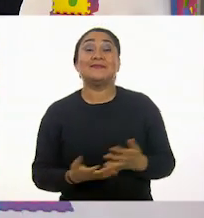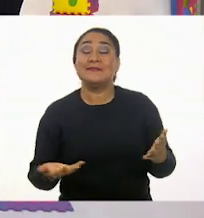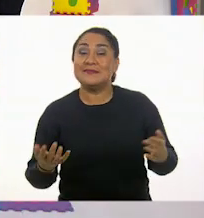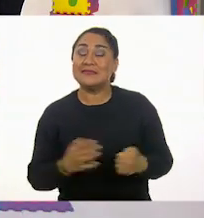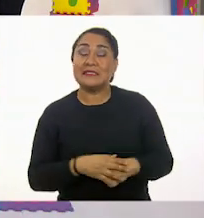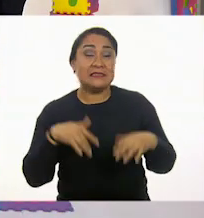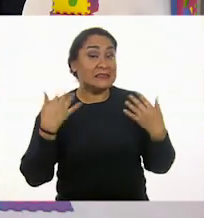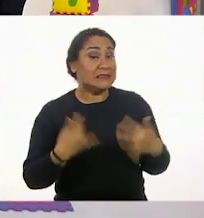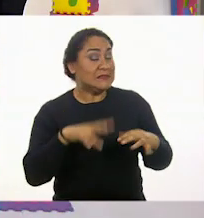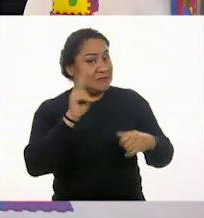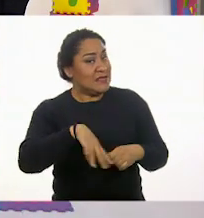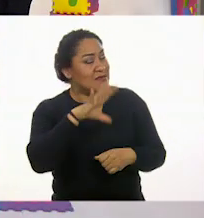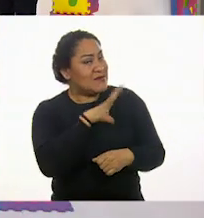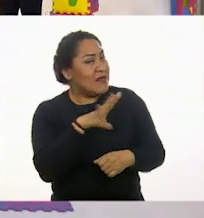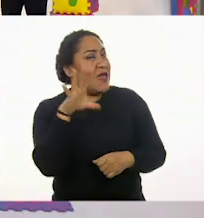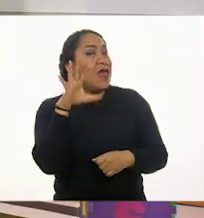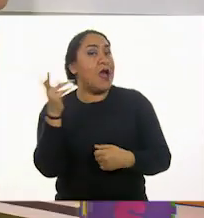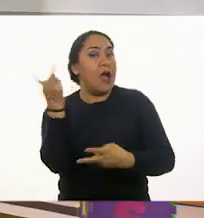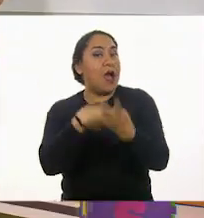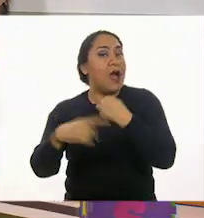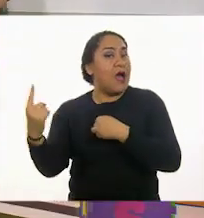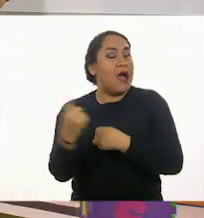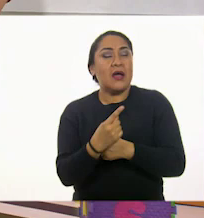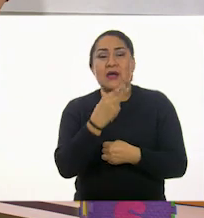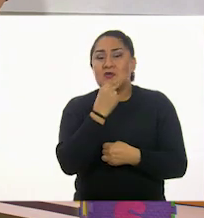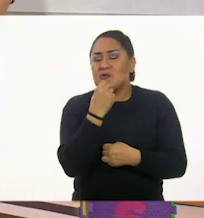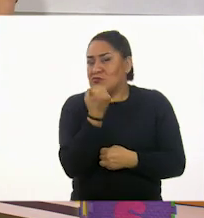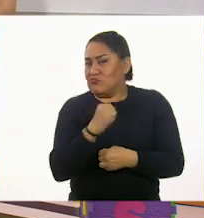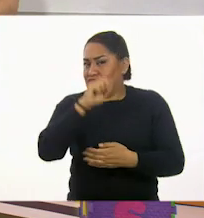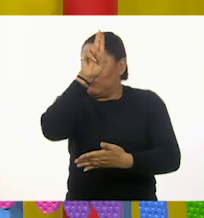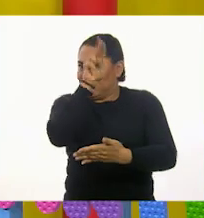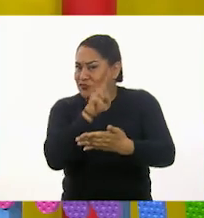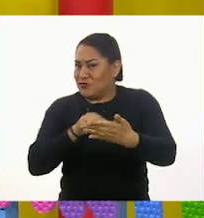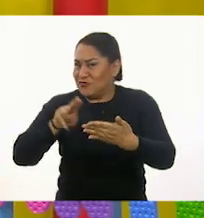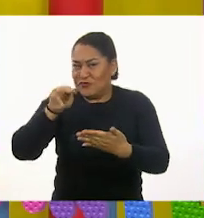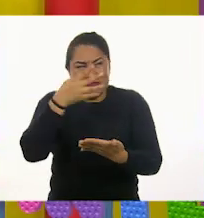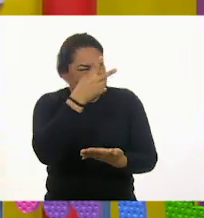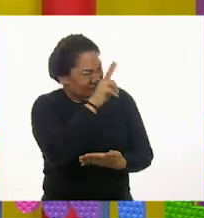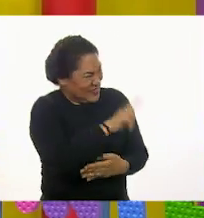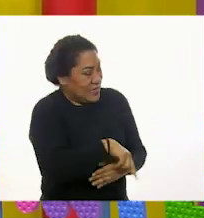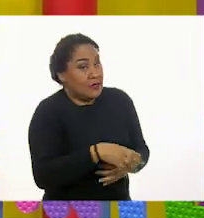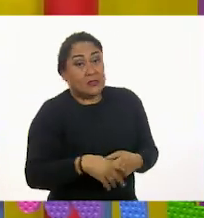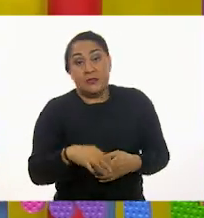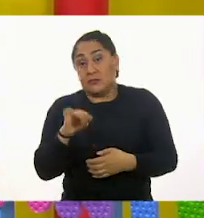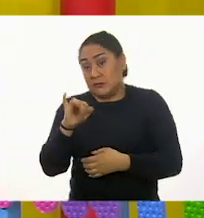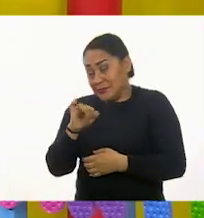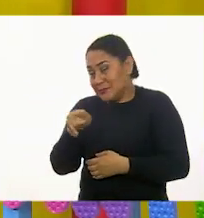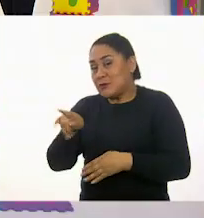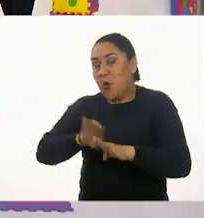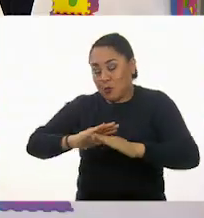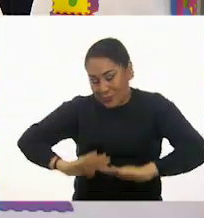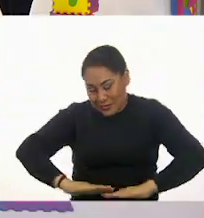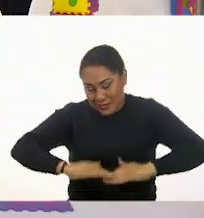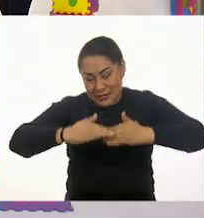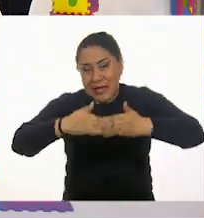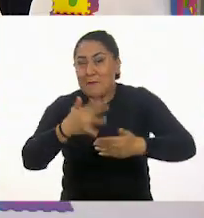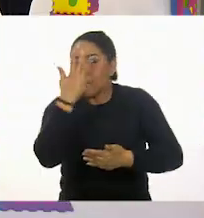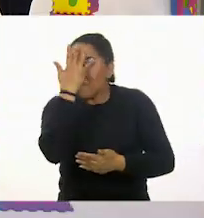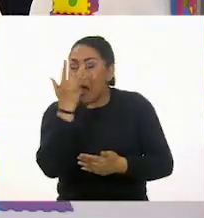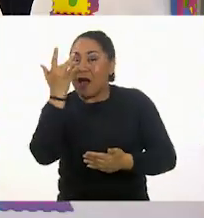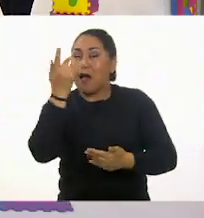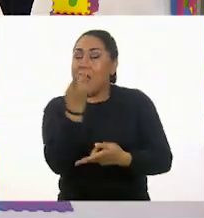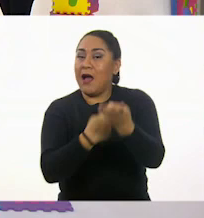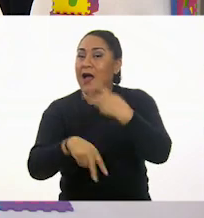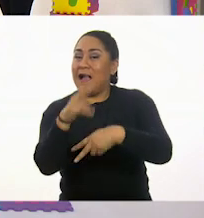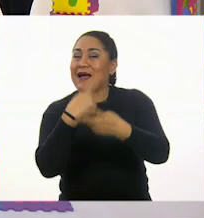¿Qué te parece? ¡Wow! ¡Qué increíble que estuvo aquí el super pintor, ¿verdad, maestro? Sí, salió de nuestro baúl mágico que